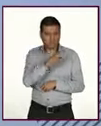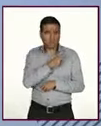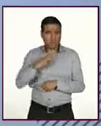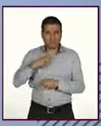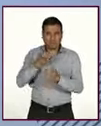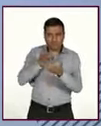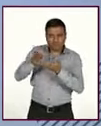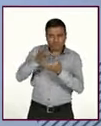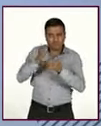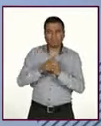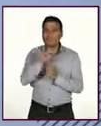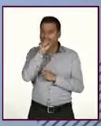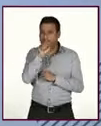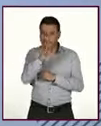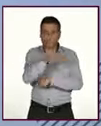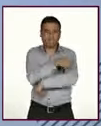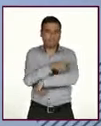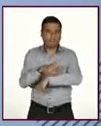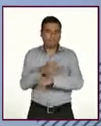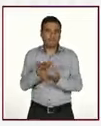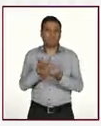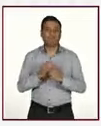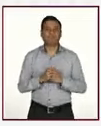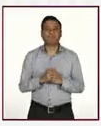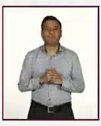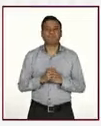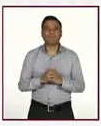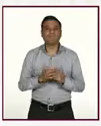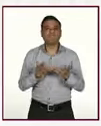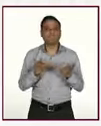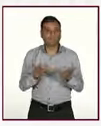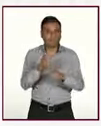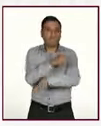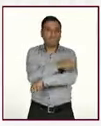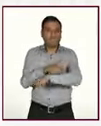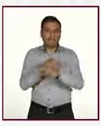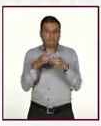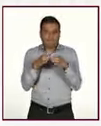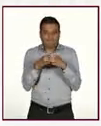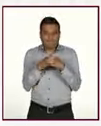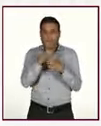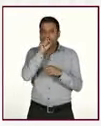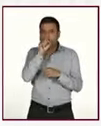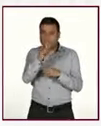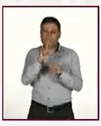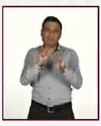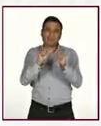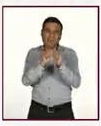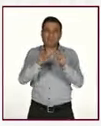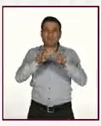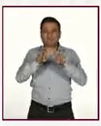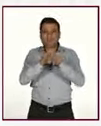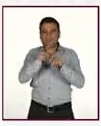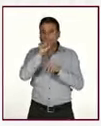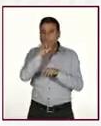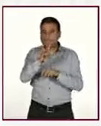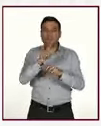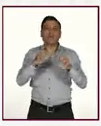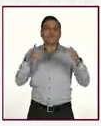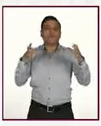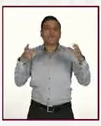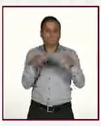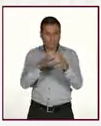pues la familiar. Entonces, tanto la nuclear como la extensa, como la comunitaria, que justo es la que nos